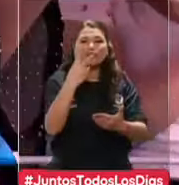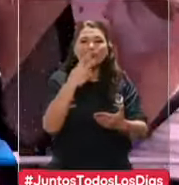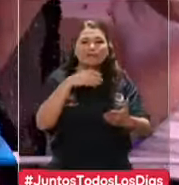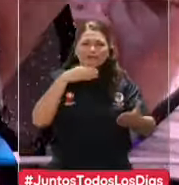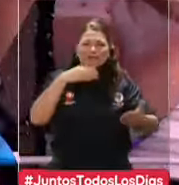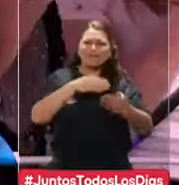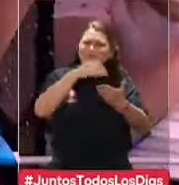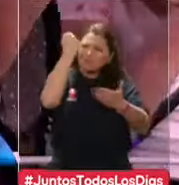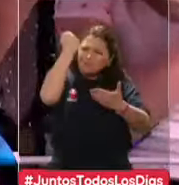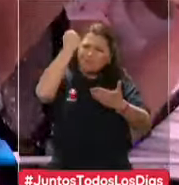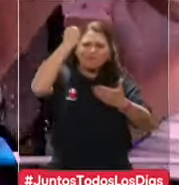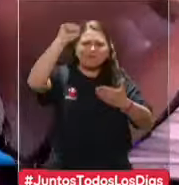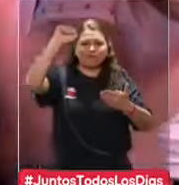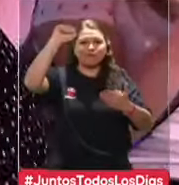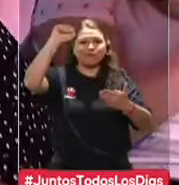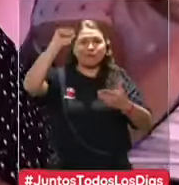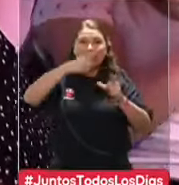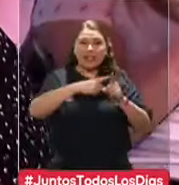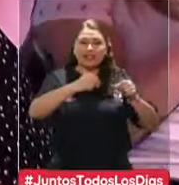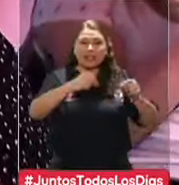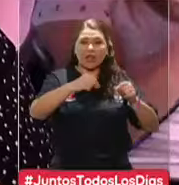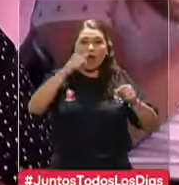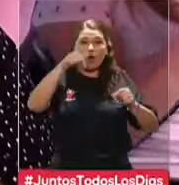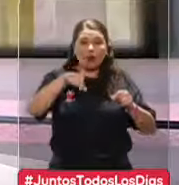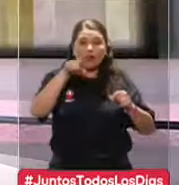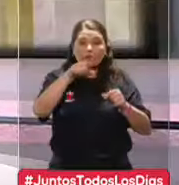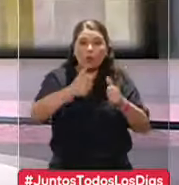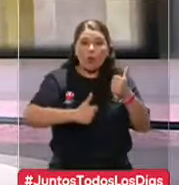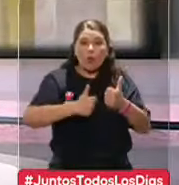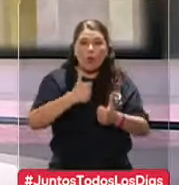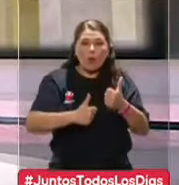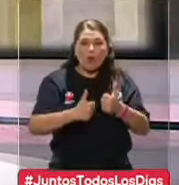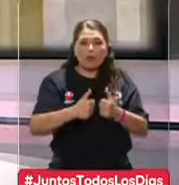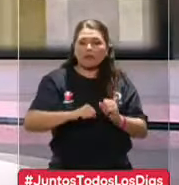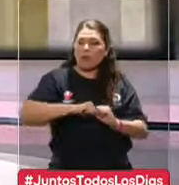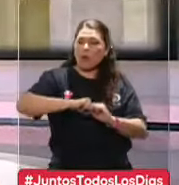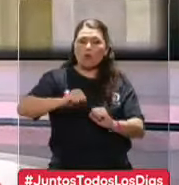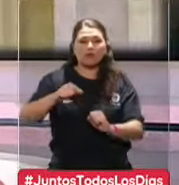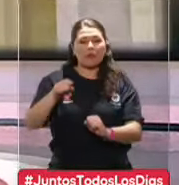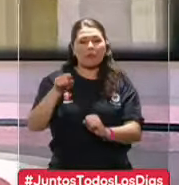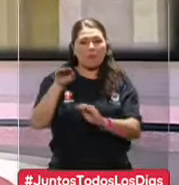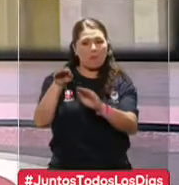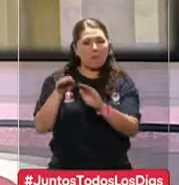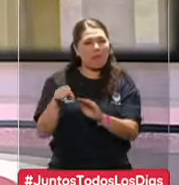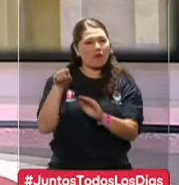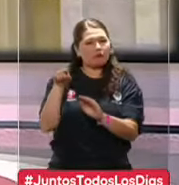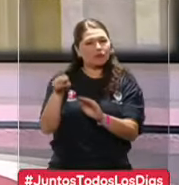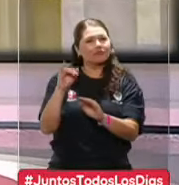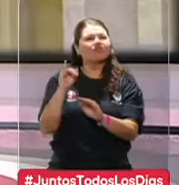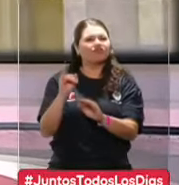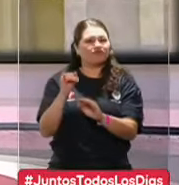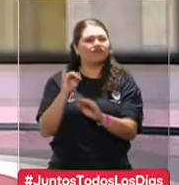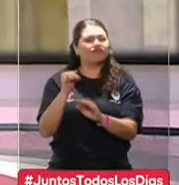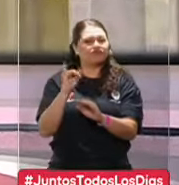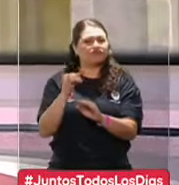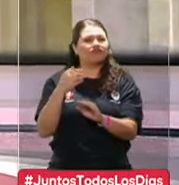nacionales? O sea, ahora tú compites prácticamente contra ti misma para seguir mejorando esas marcas.